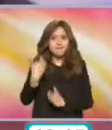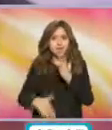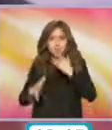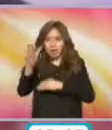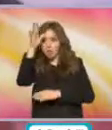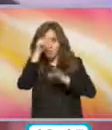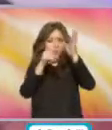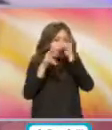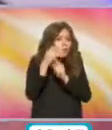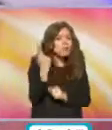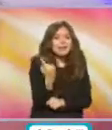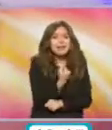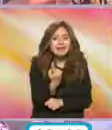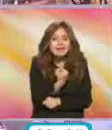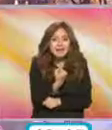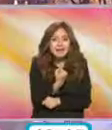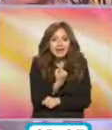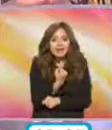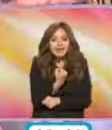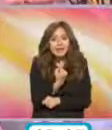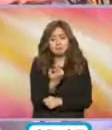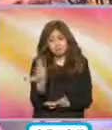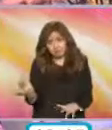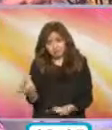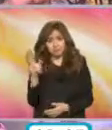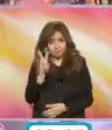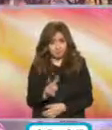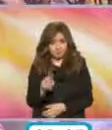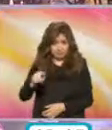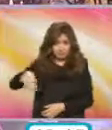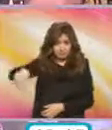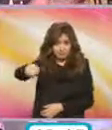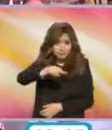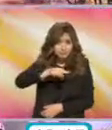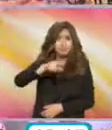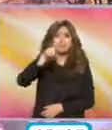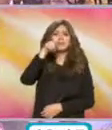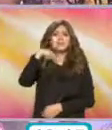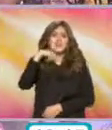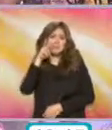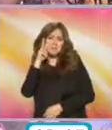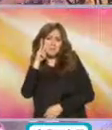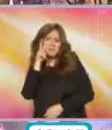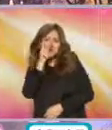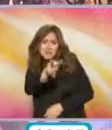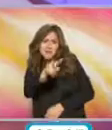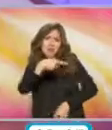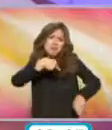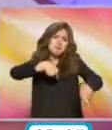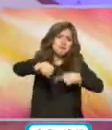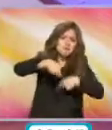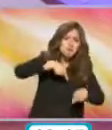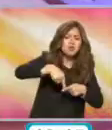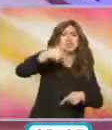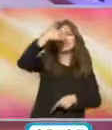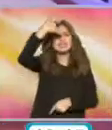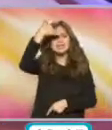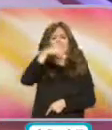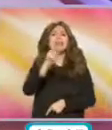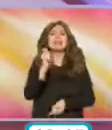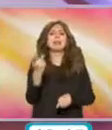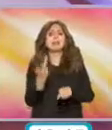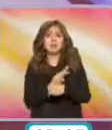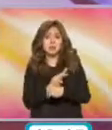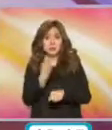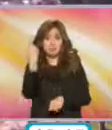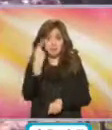razón, pero ¿Por hay qué? muchas posibilidades. Es que es increíble. Conocemos el deporte, sabemos lo que está sucediendo. Sin